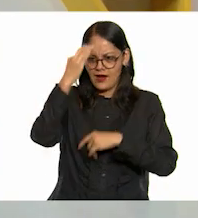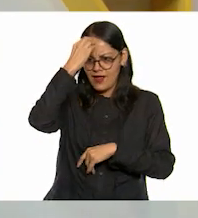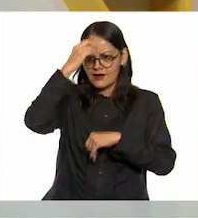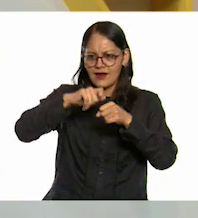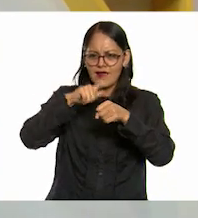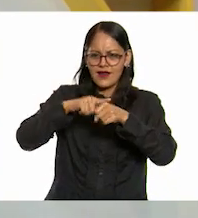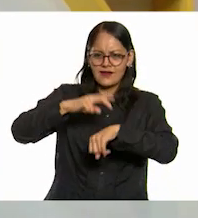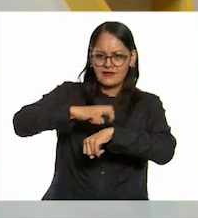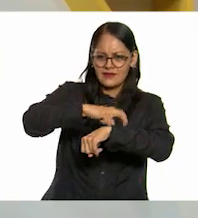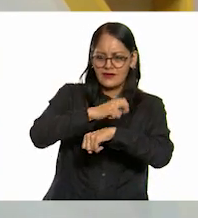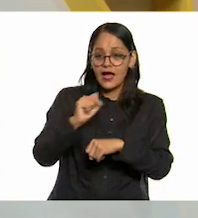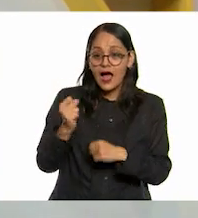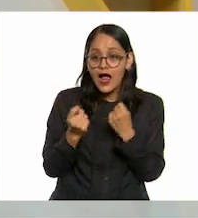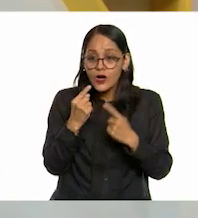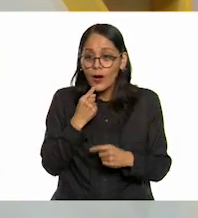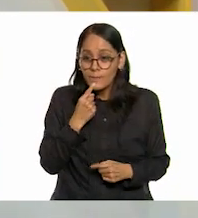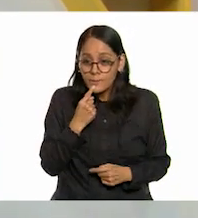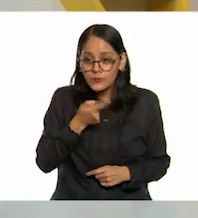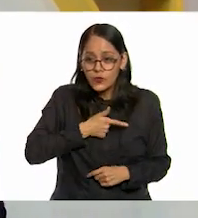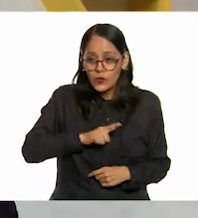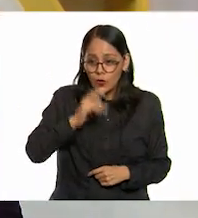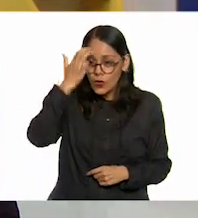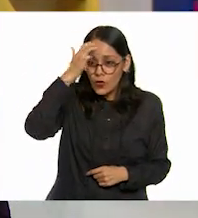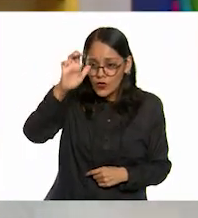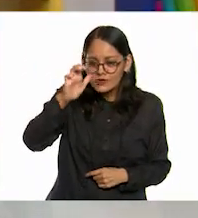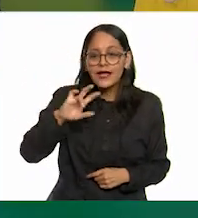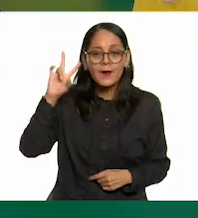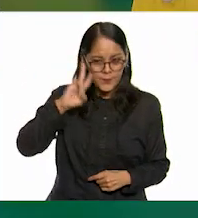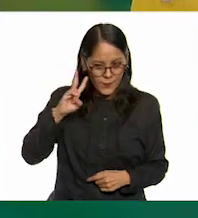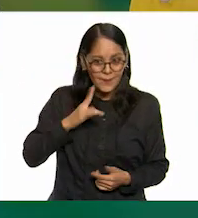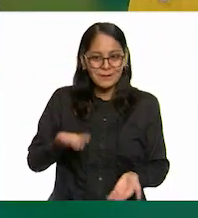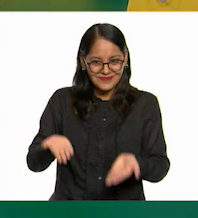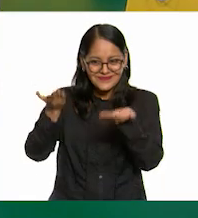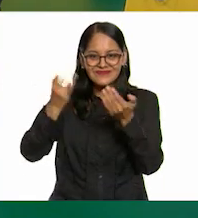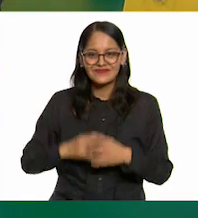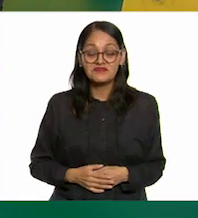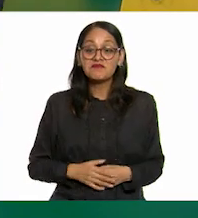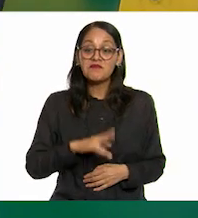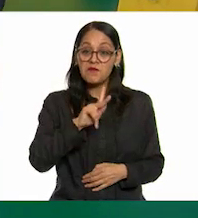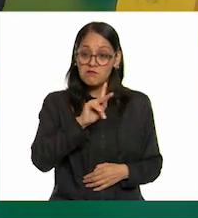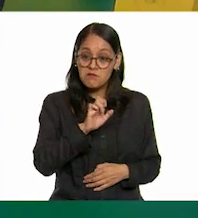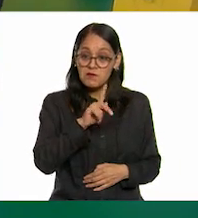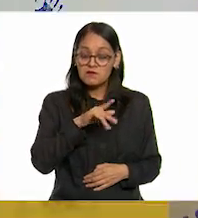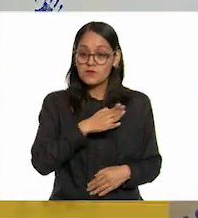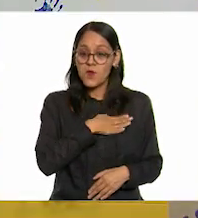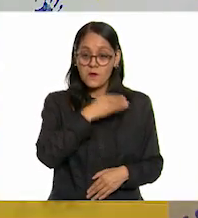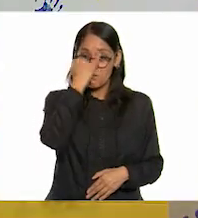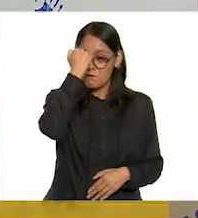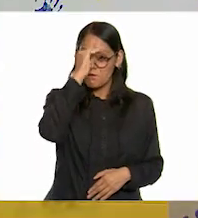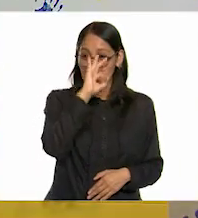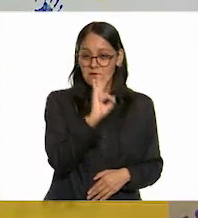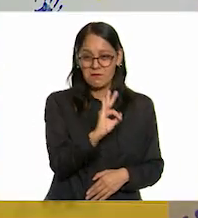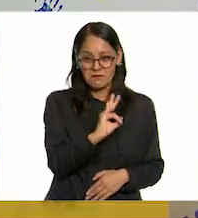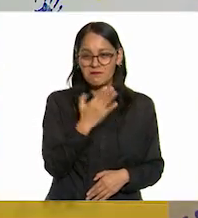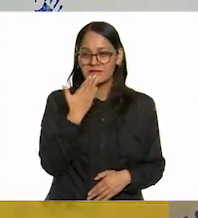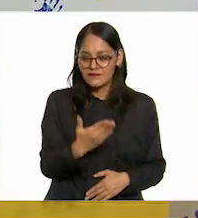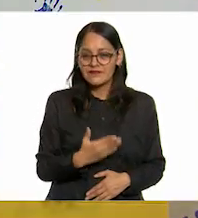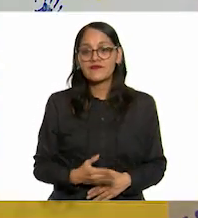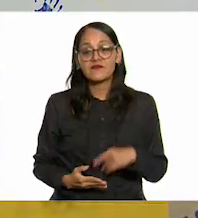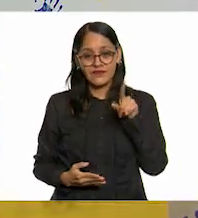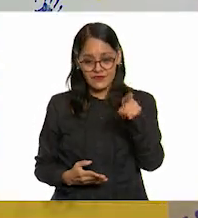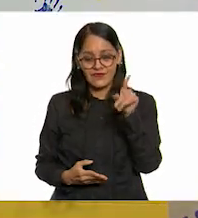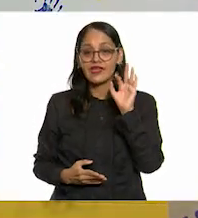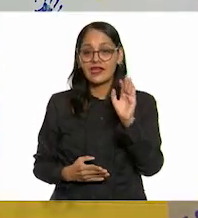alimento que no conozcan y van a ver qué deliciosos son los chapulines. Pepe, esa es una excelente idea. Algo muy sencillo